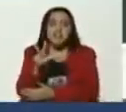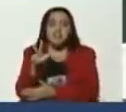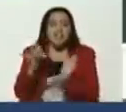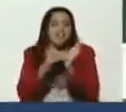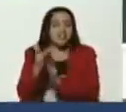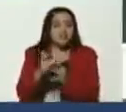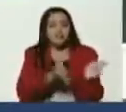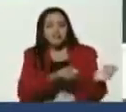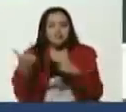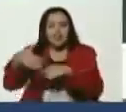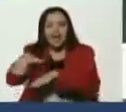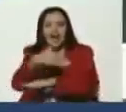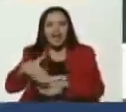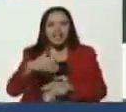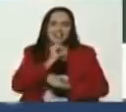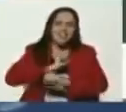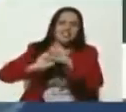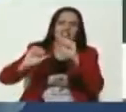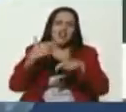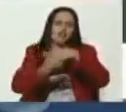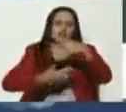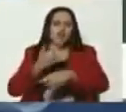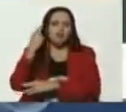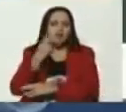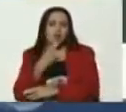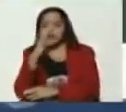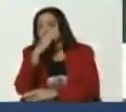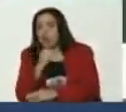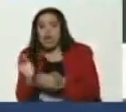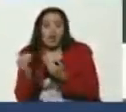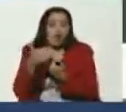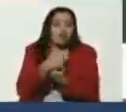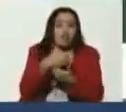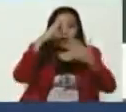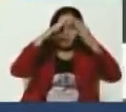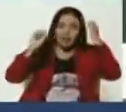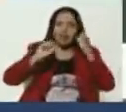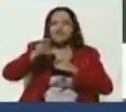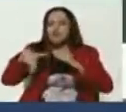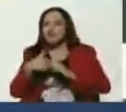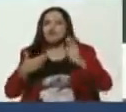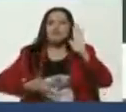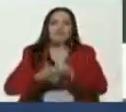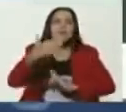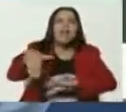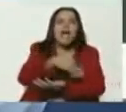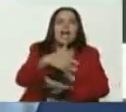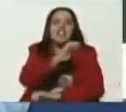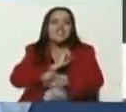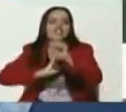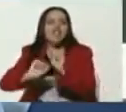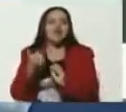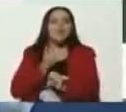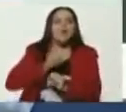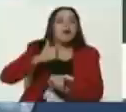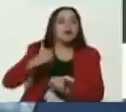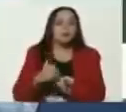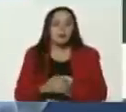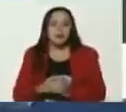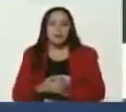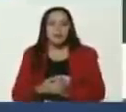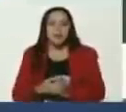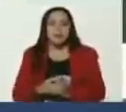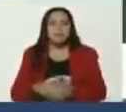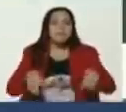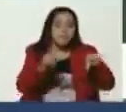revolución bolivariana. De manera que nosotros no somos los que nos escondemos en una embajada. Nosotros vamos para la calle a combatir con lo que tengamos que combatir. Así es el pueblo